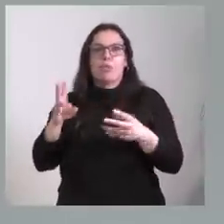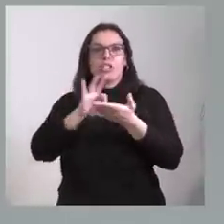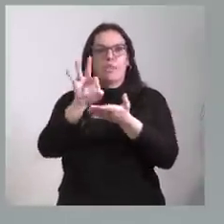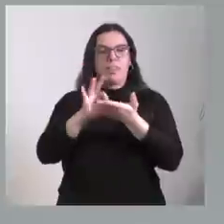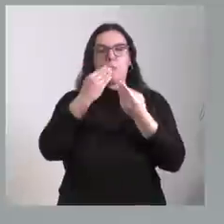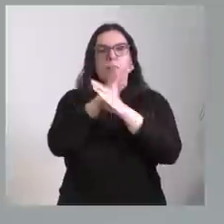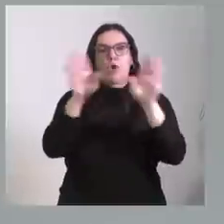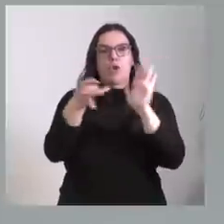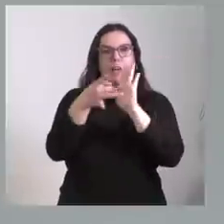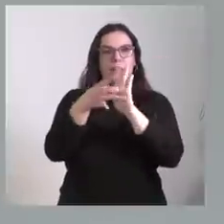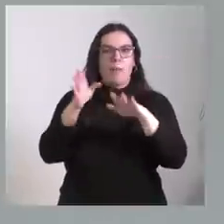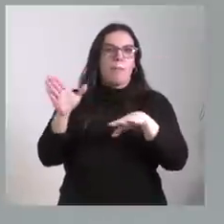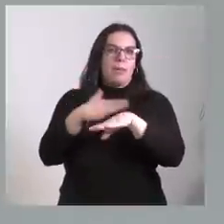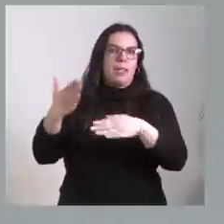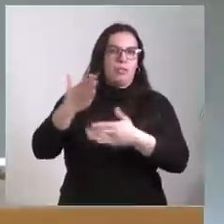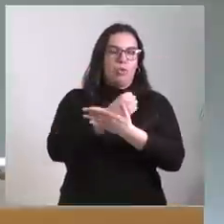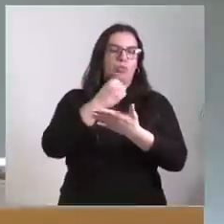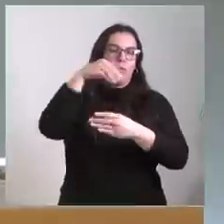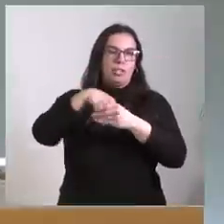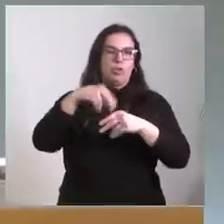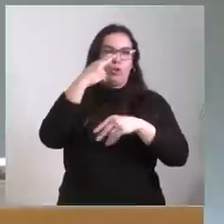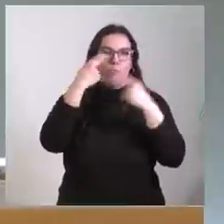de calidad y en la sanidad pública